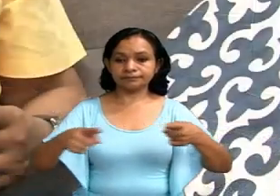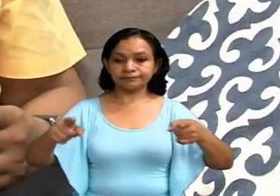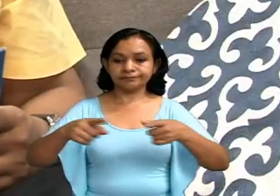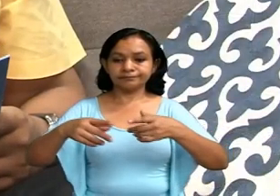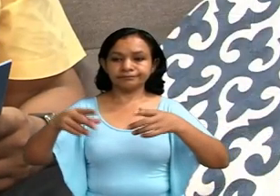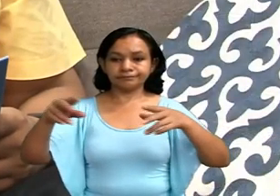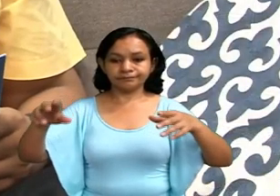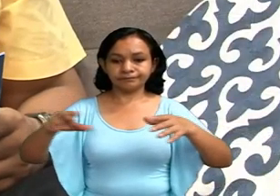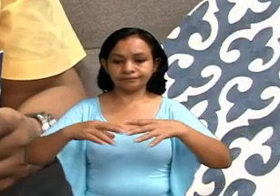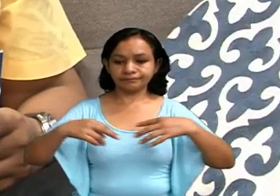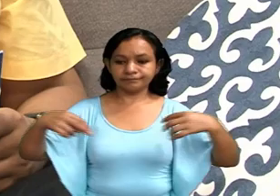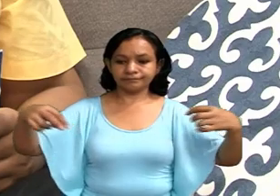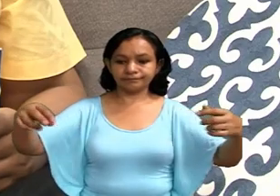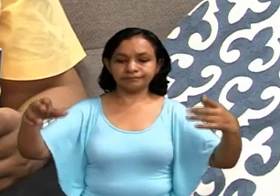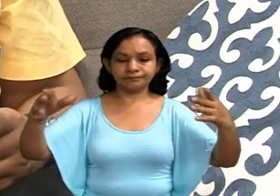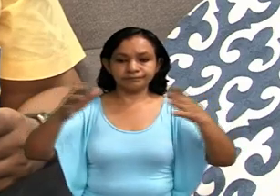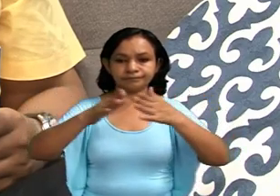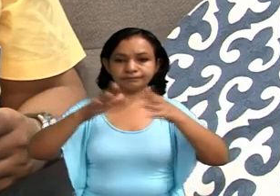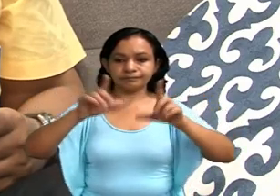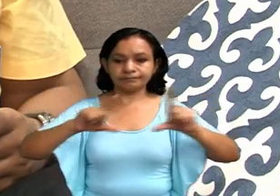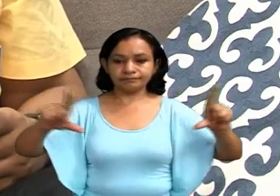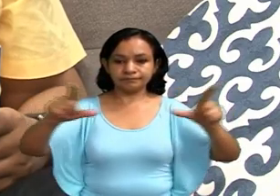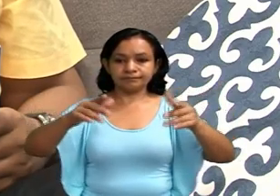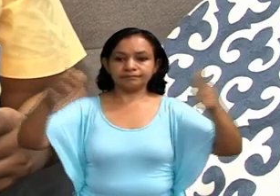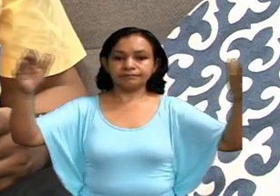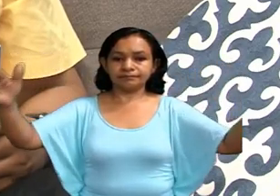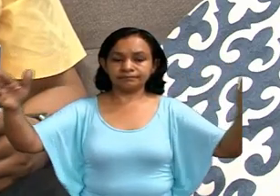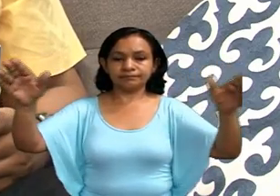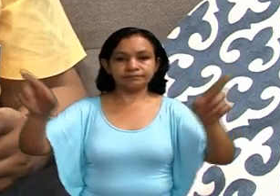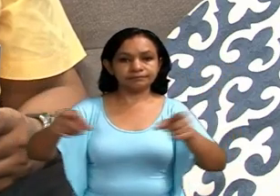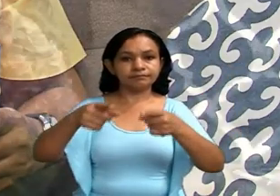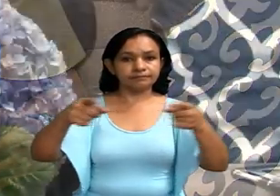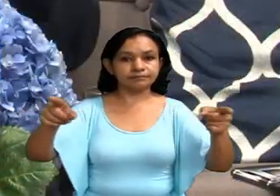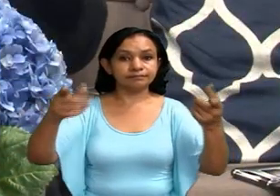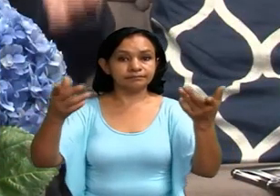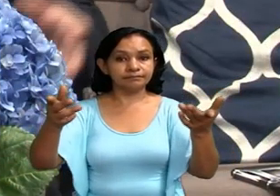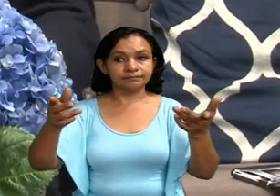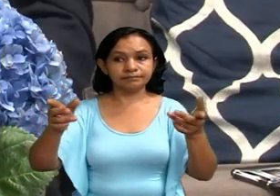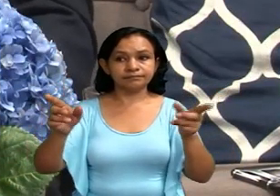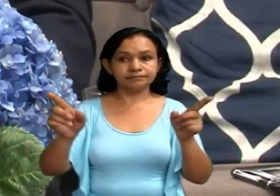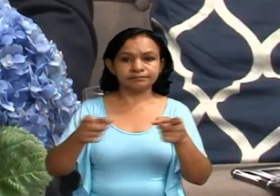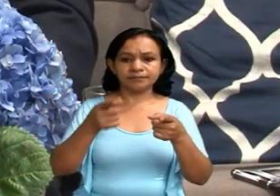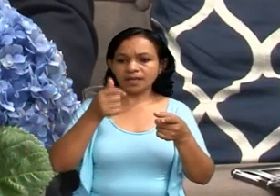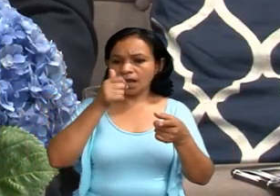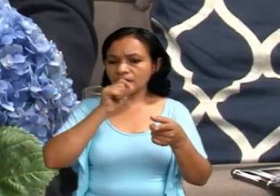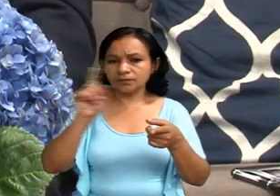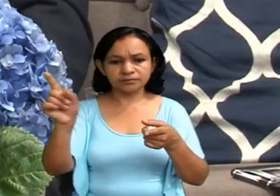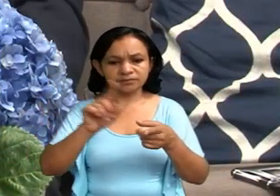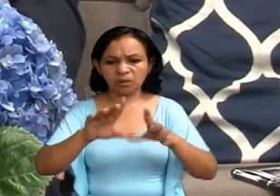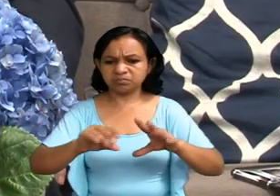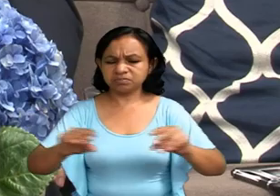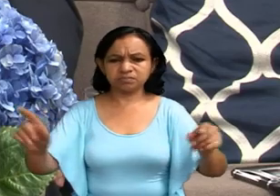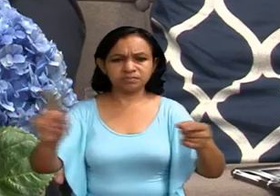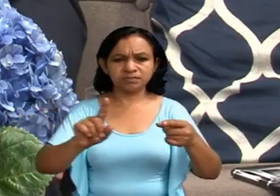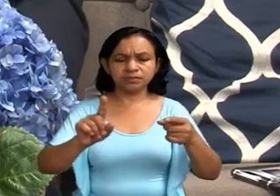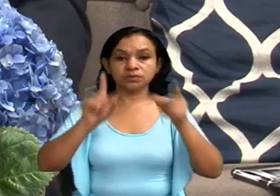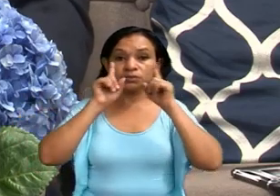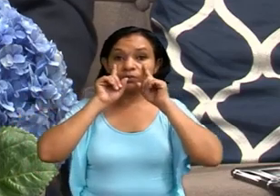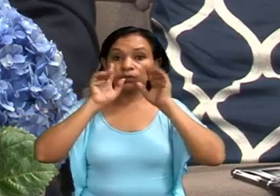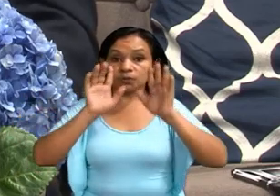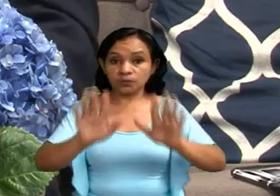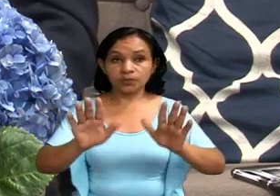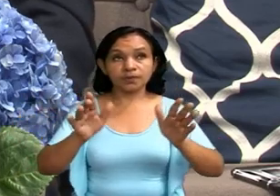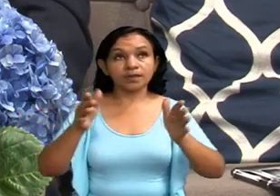que necesita cierto ámbito de condiciones, ¿verdad? Que no haya mucha humedad, que esté bien resguardado,